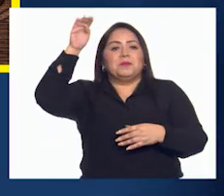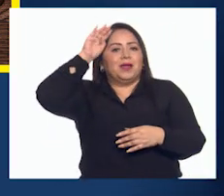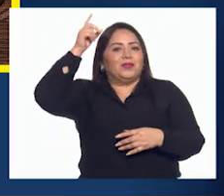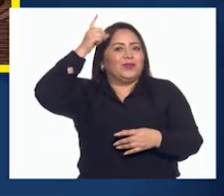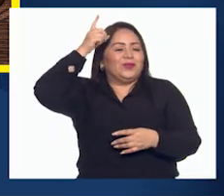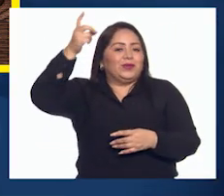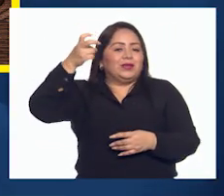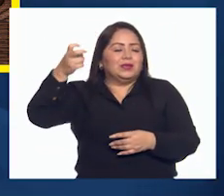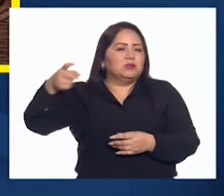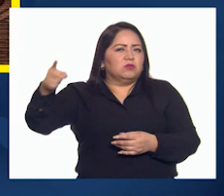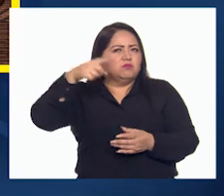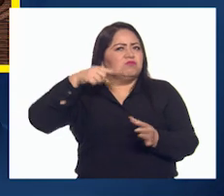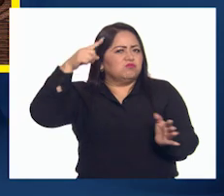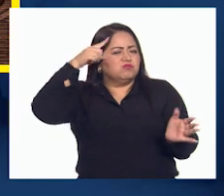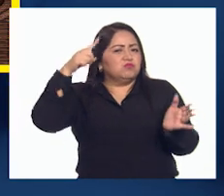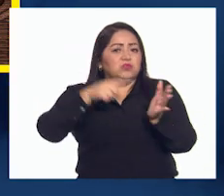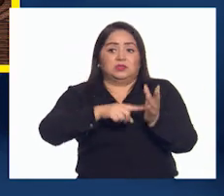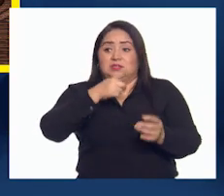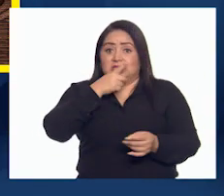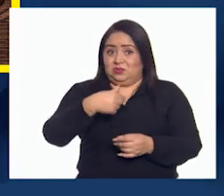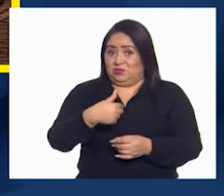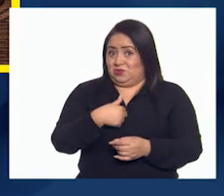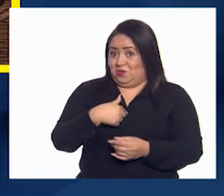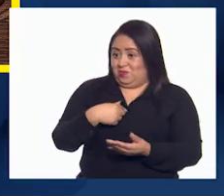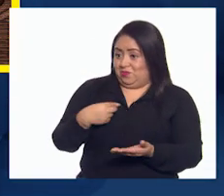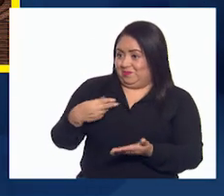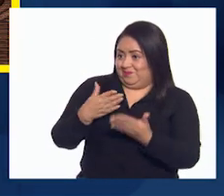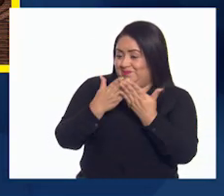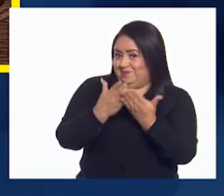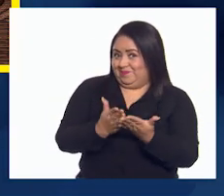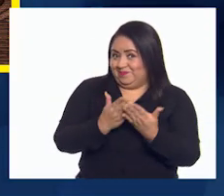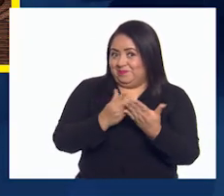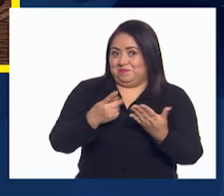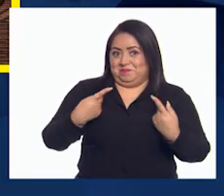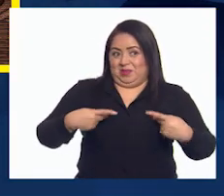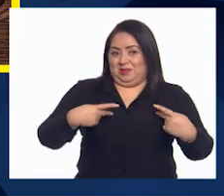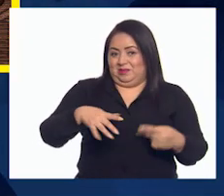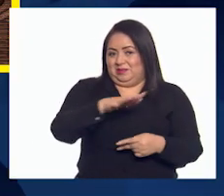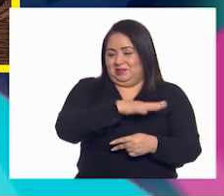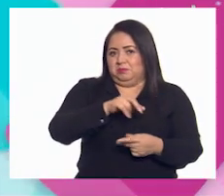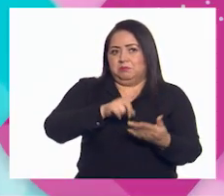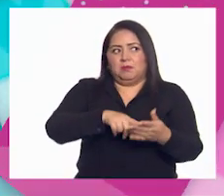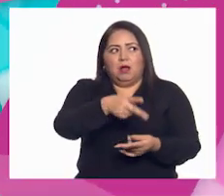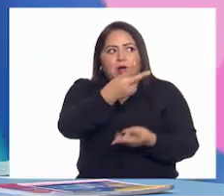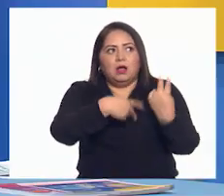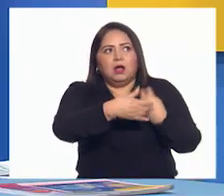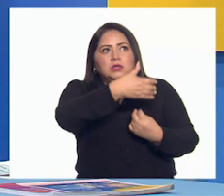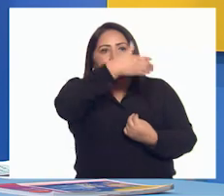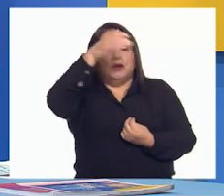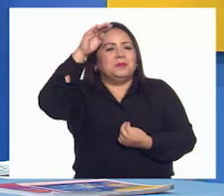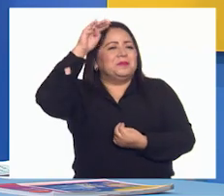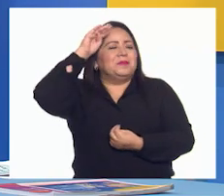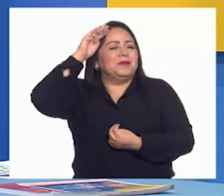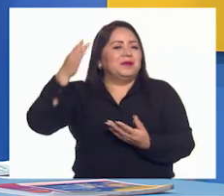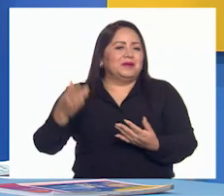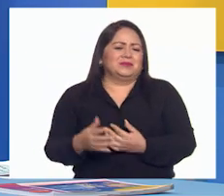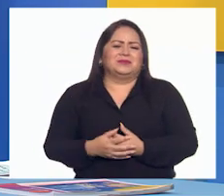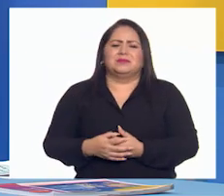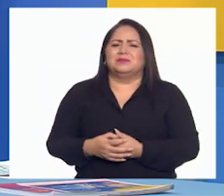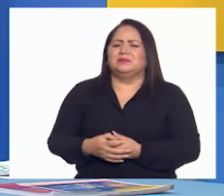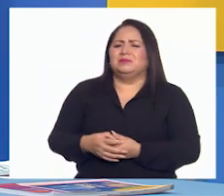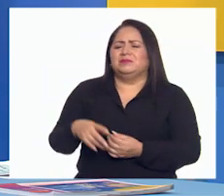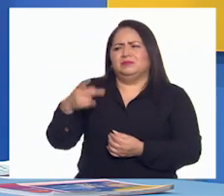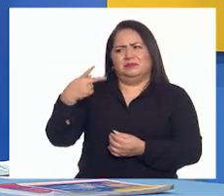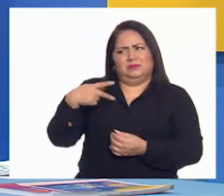y creían muy firme que yo con estos navíos, y gente venía del cielo. Pero esto último